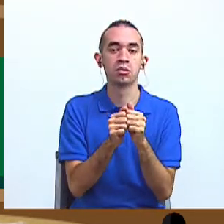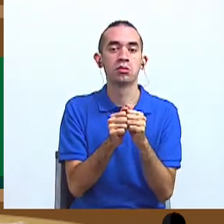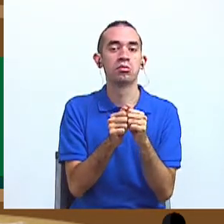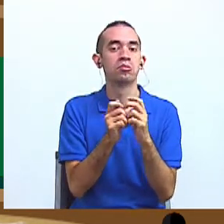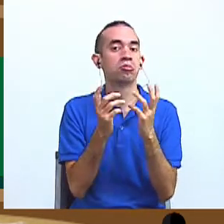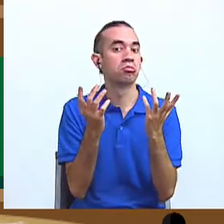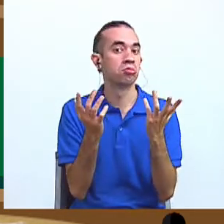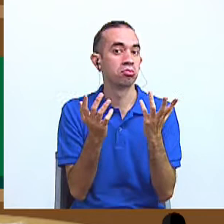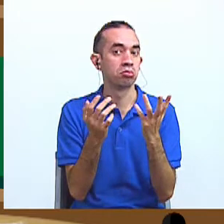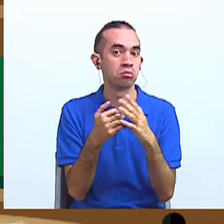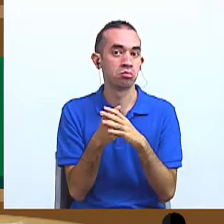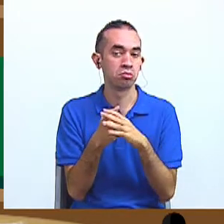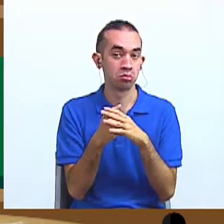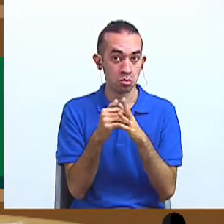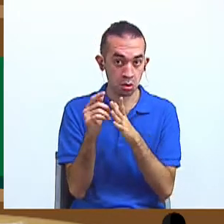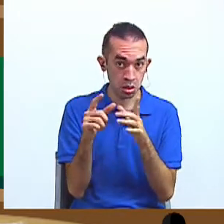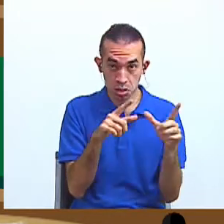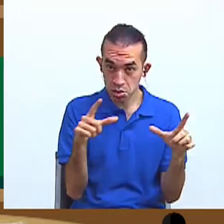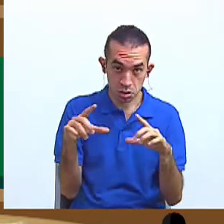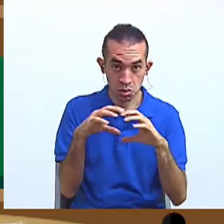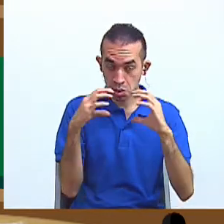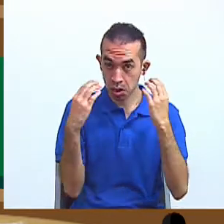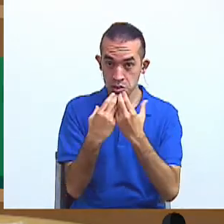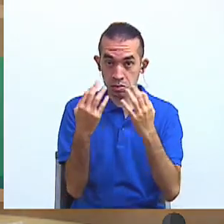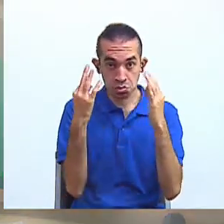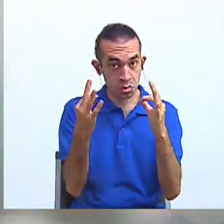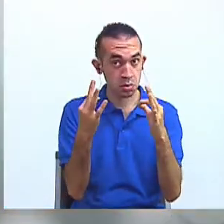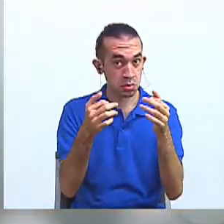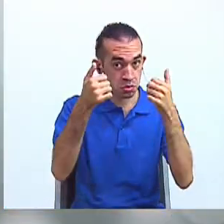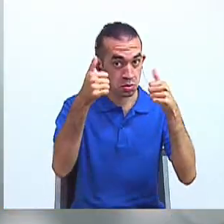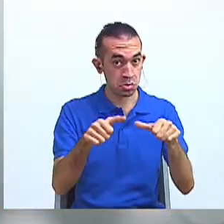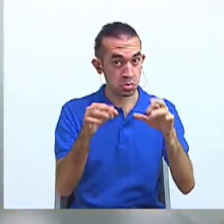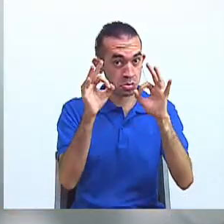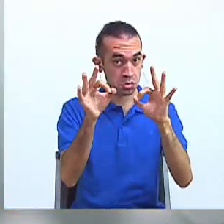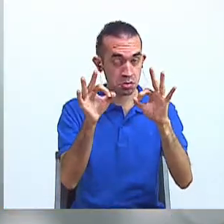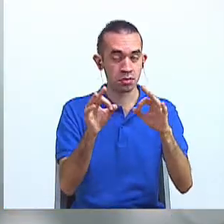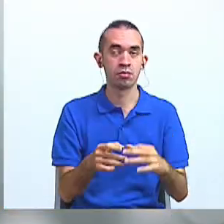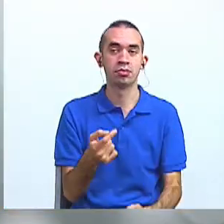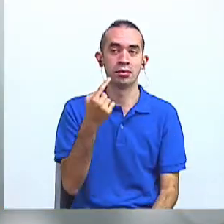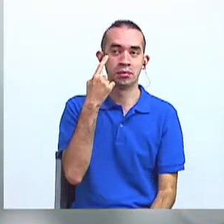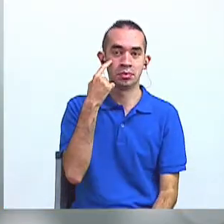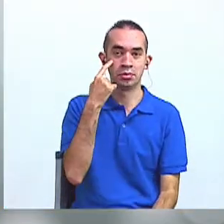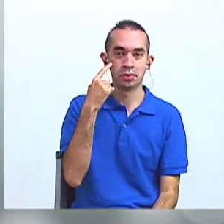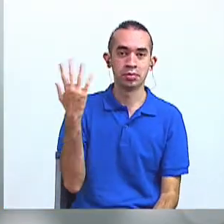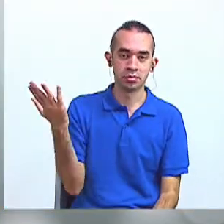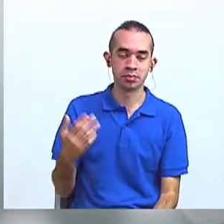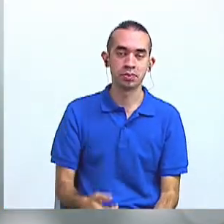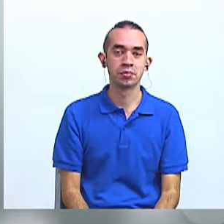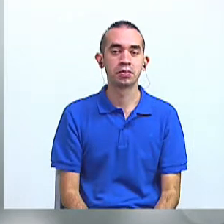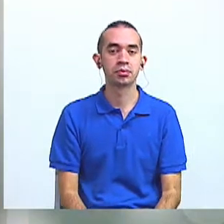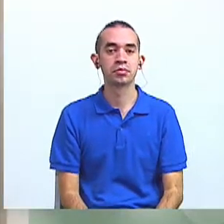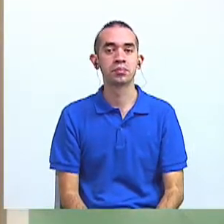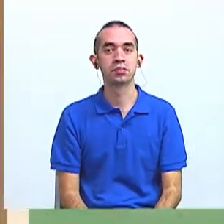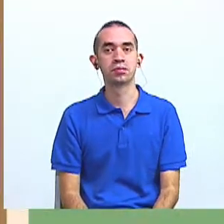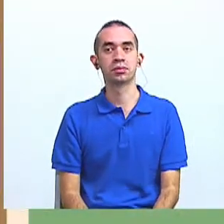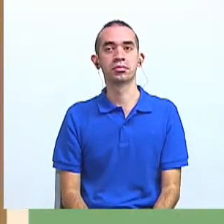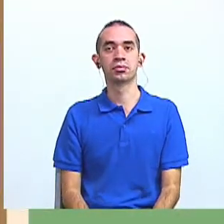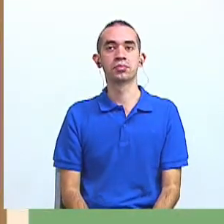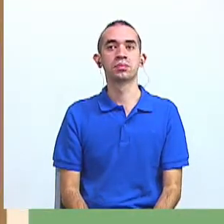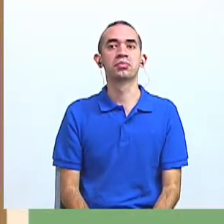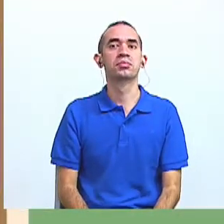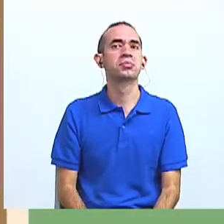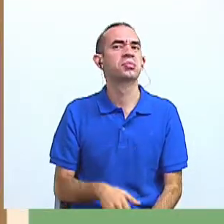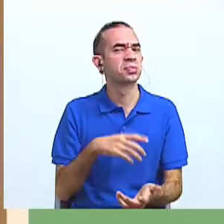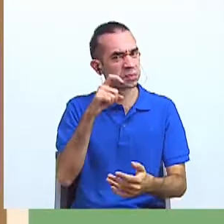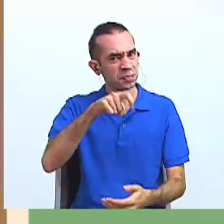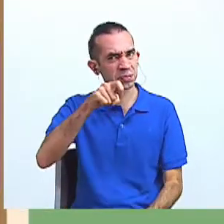nos preparamos para la clase? ¿Sí? ¿Están de acuerdo? Bueno, veamos. Nos preparamos para la clase de español. ¿Qué vamos